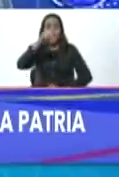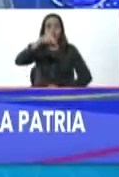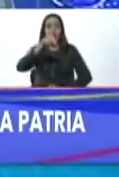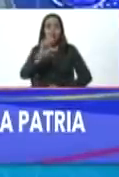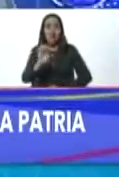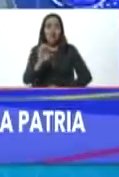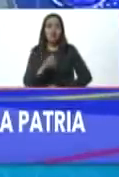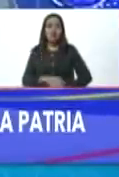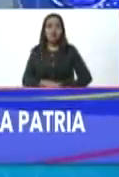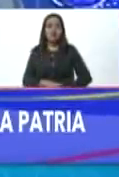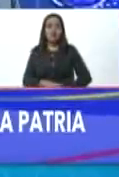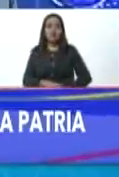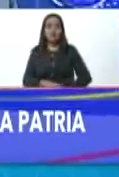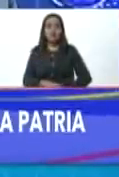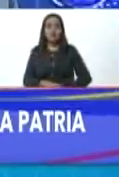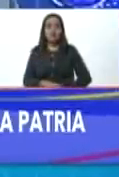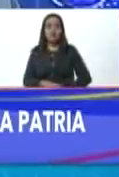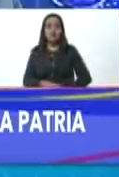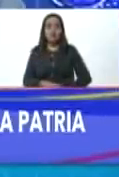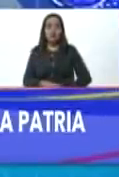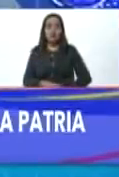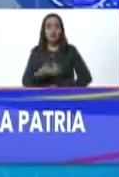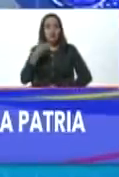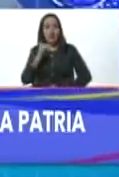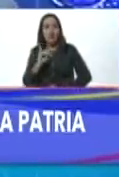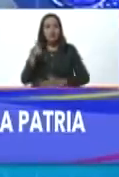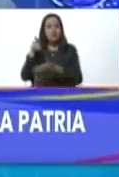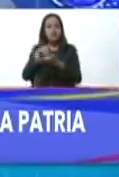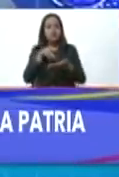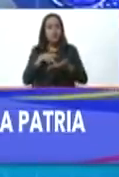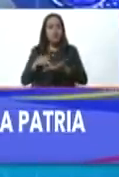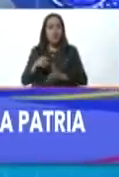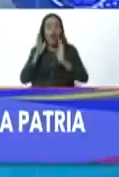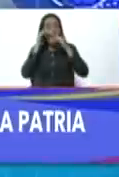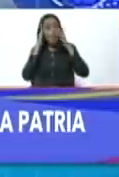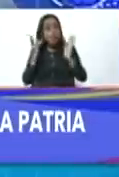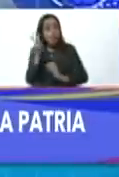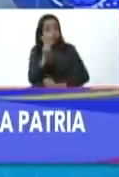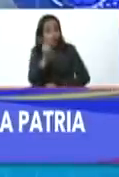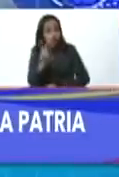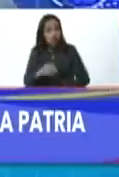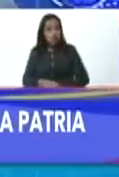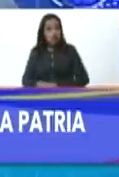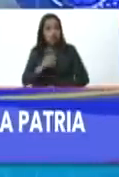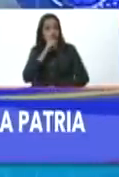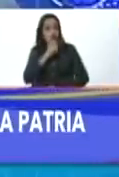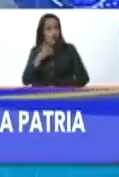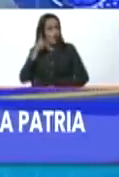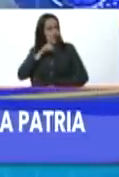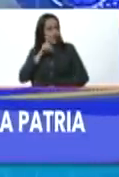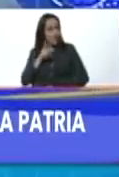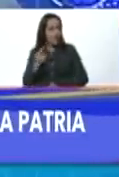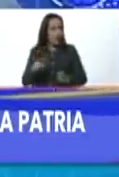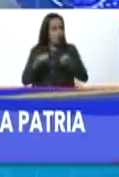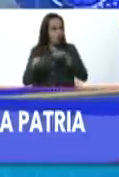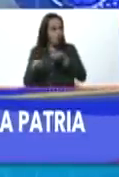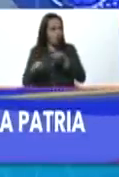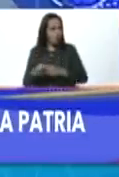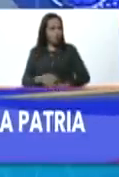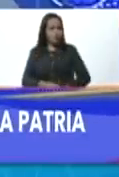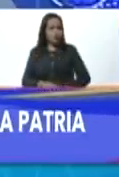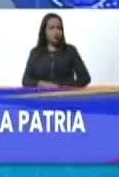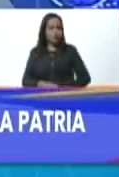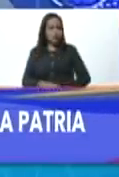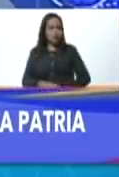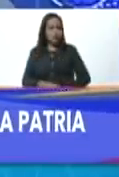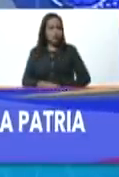Electoral compuesto, escuchen bien, venezolanos, no se dejen engañar ni manipular,